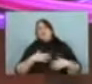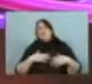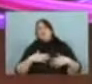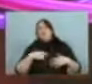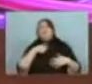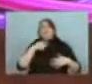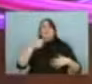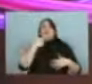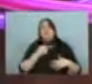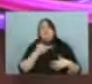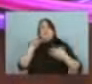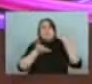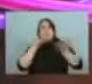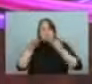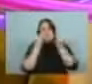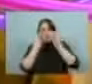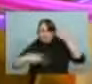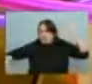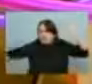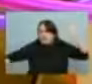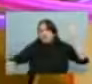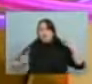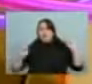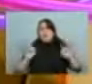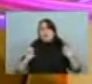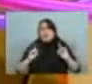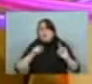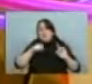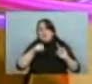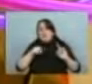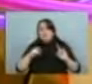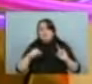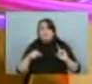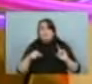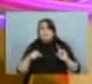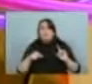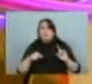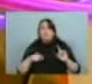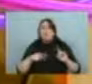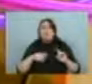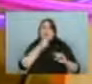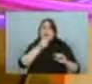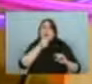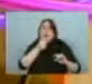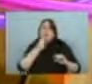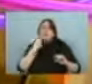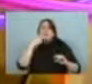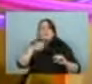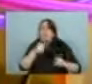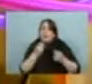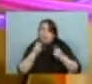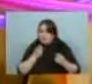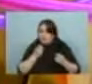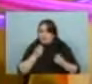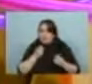requisitos, o tenés la vara muy alta. No, no es que tenga la vara muy alta. Que Lía Cruzet me dijo una vez: mira, vos tenés que estar con un empresario para que te